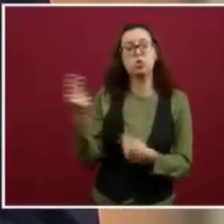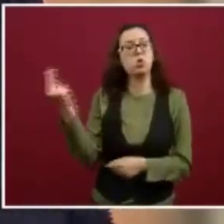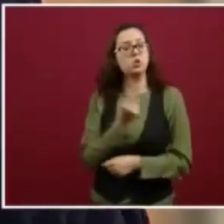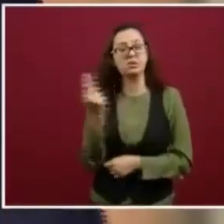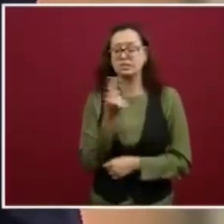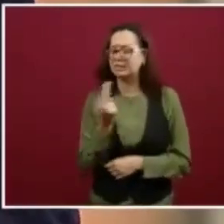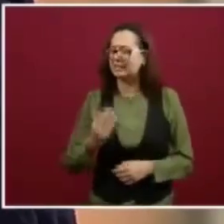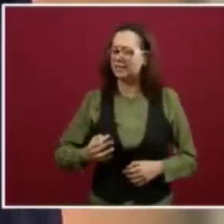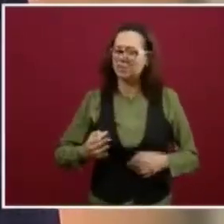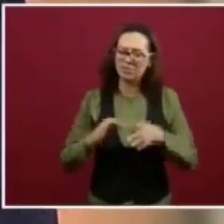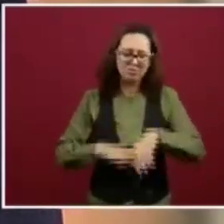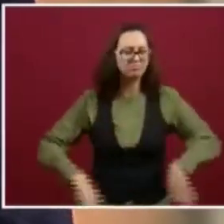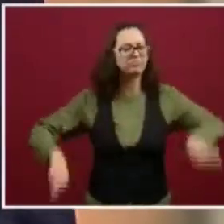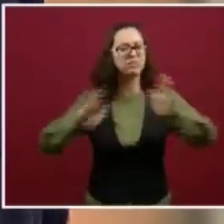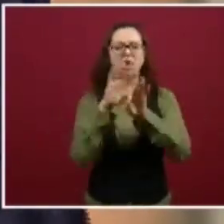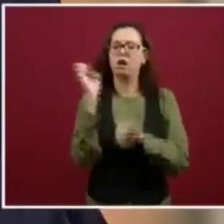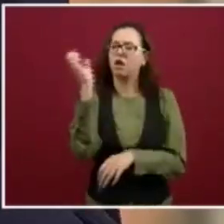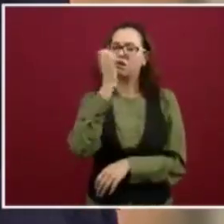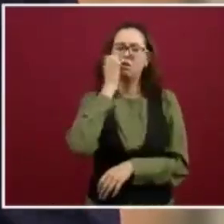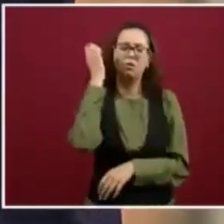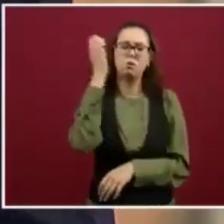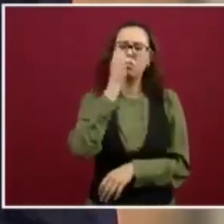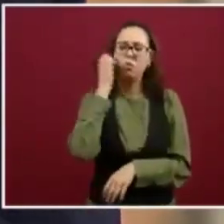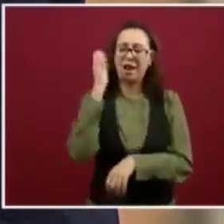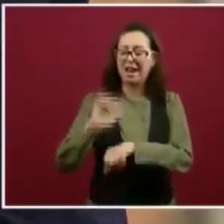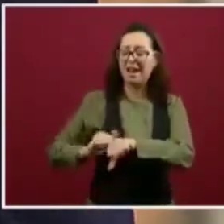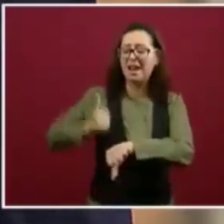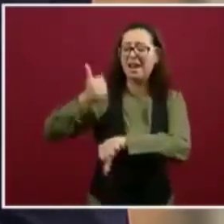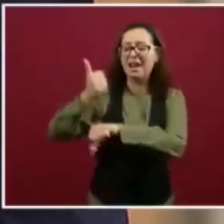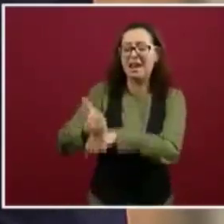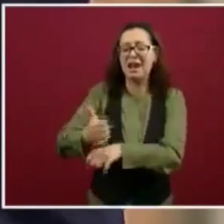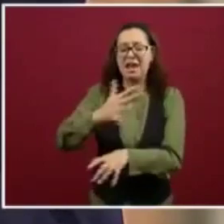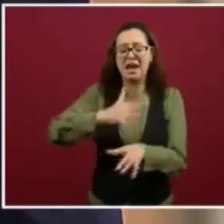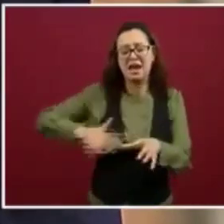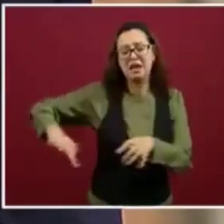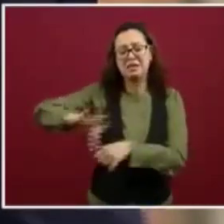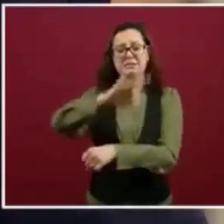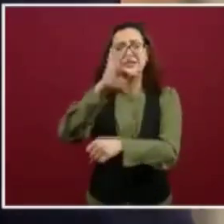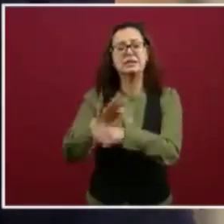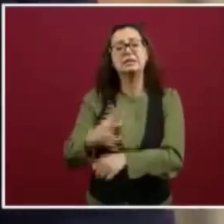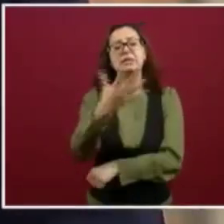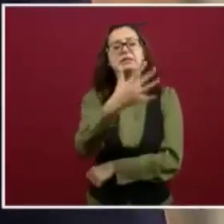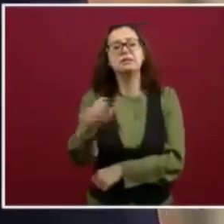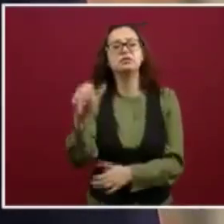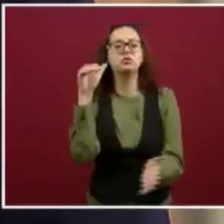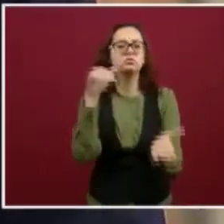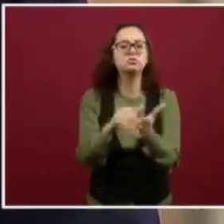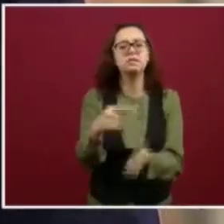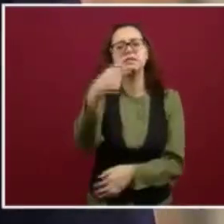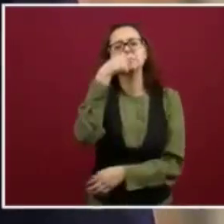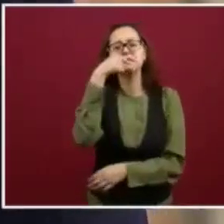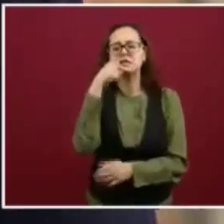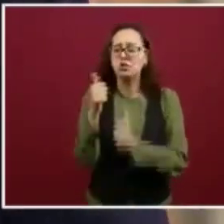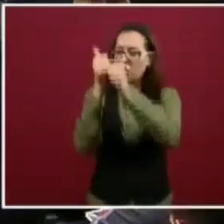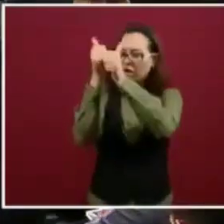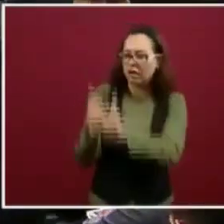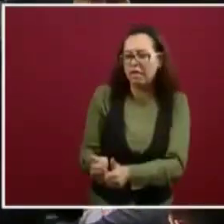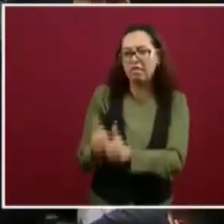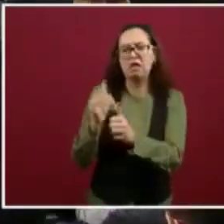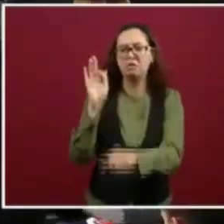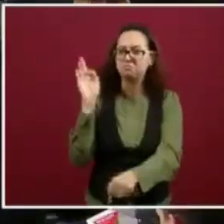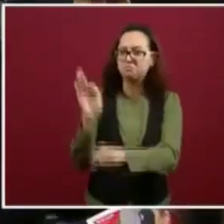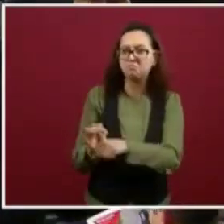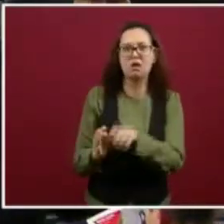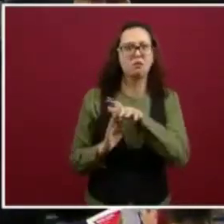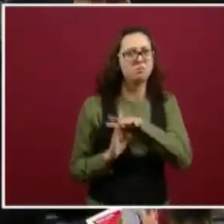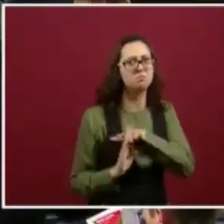seguras para que los 500,000 niños, niñas y adolescentes se queden en sus lugares de origen. Fíjese que